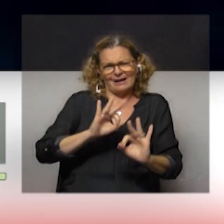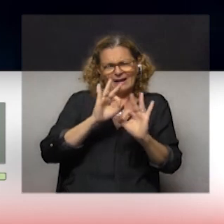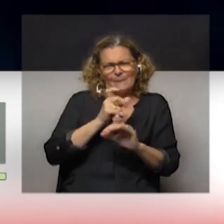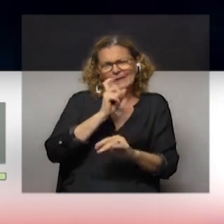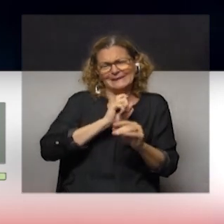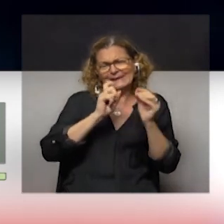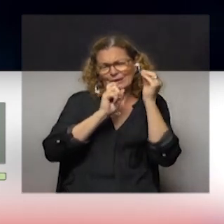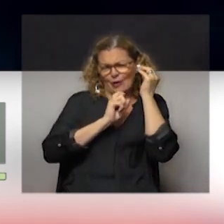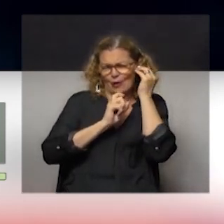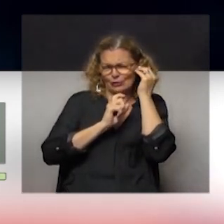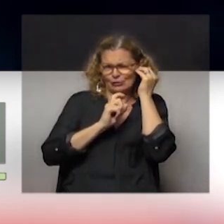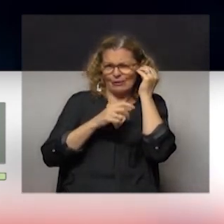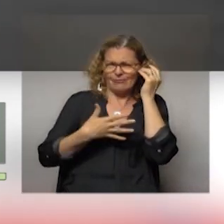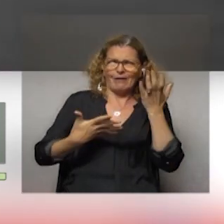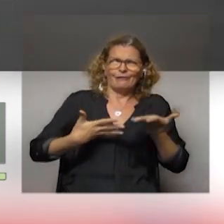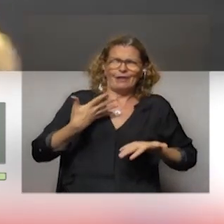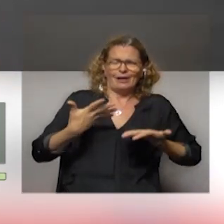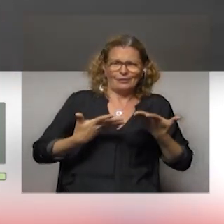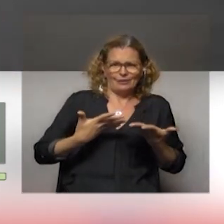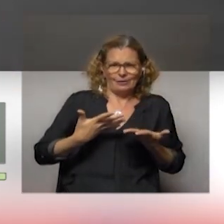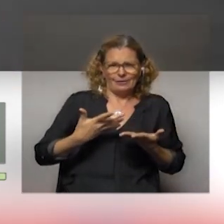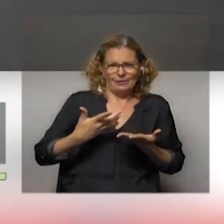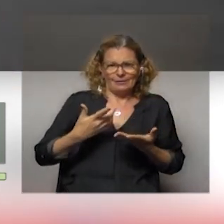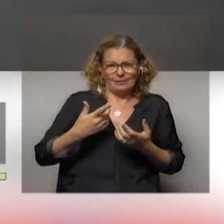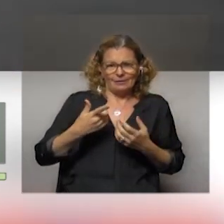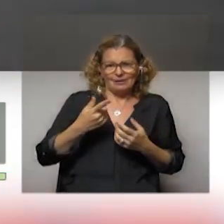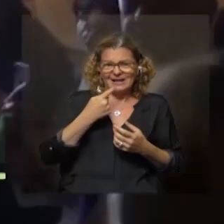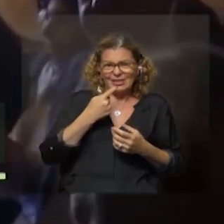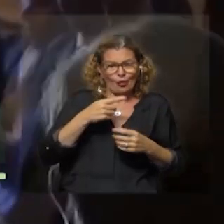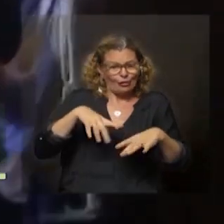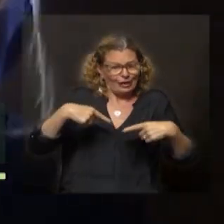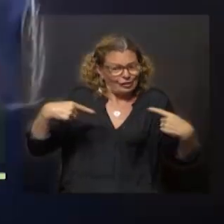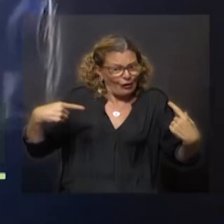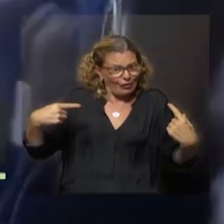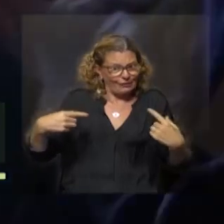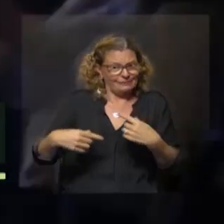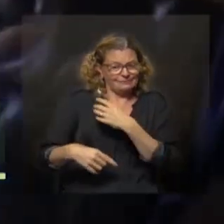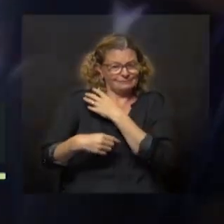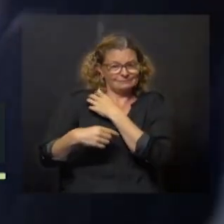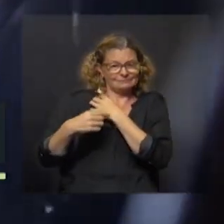mentiroso fanfarrón menos de ganter le dijo de todo